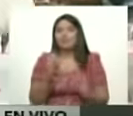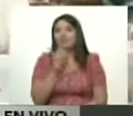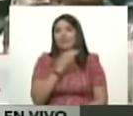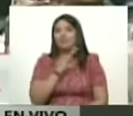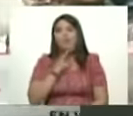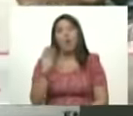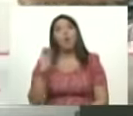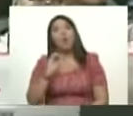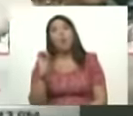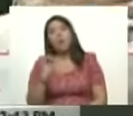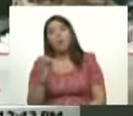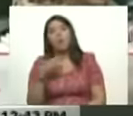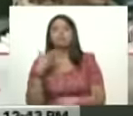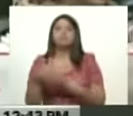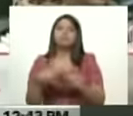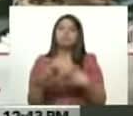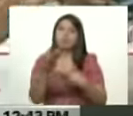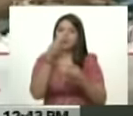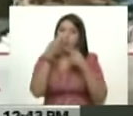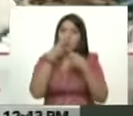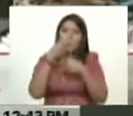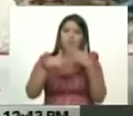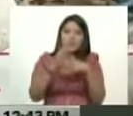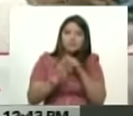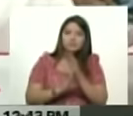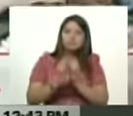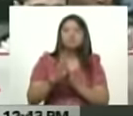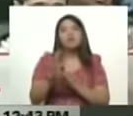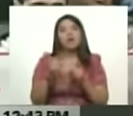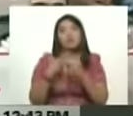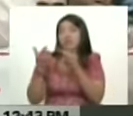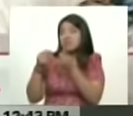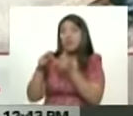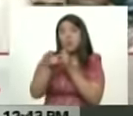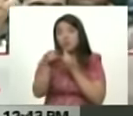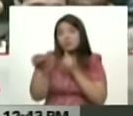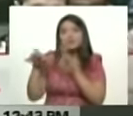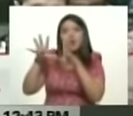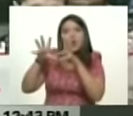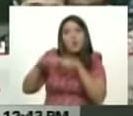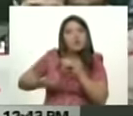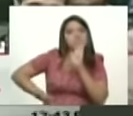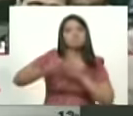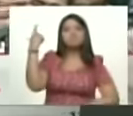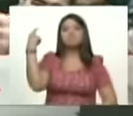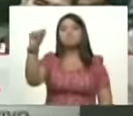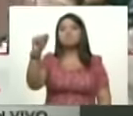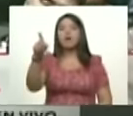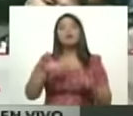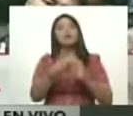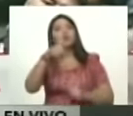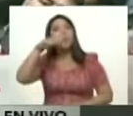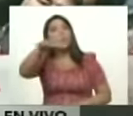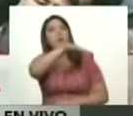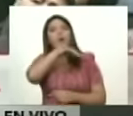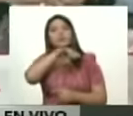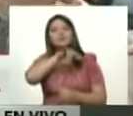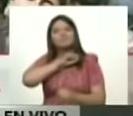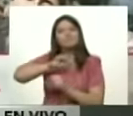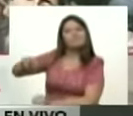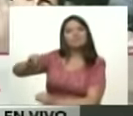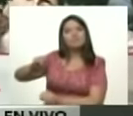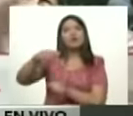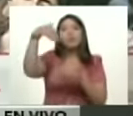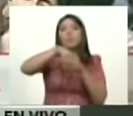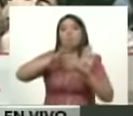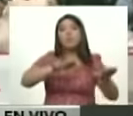para al menos llevarla con dignidad. Esos dineros se los llevaron ustedes. Y el pueblo votó contra ustedes y